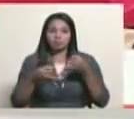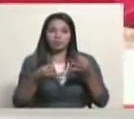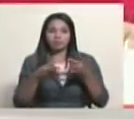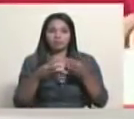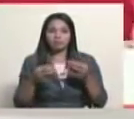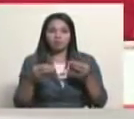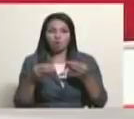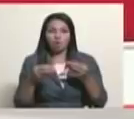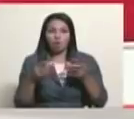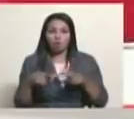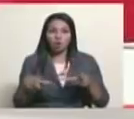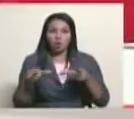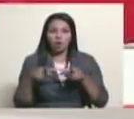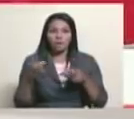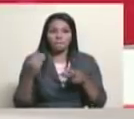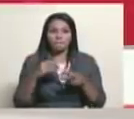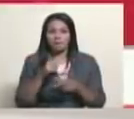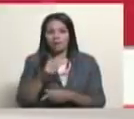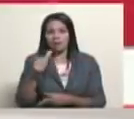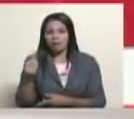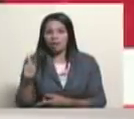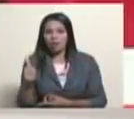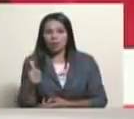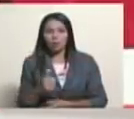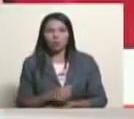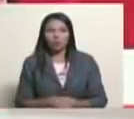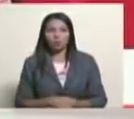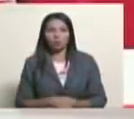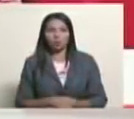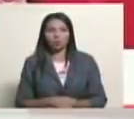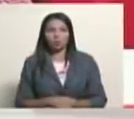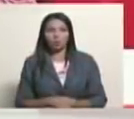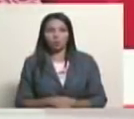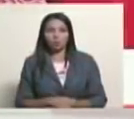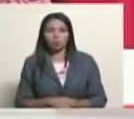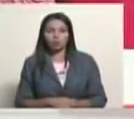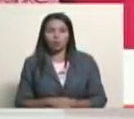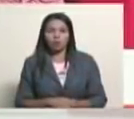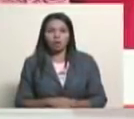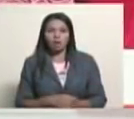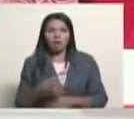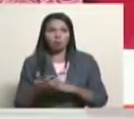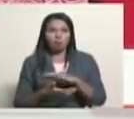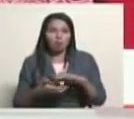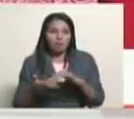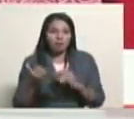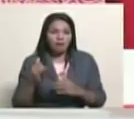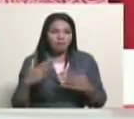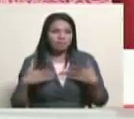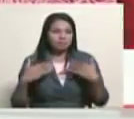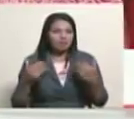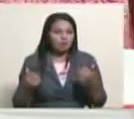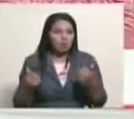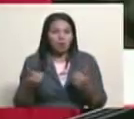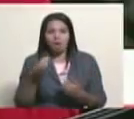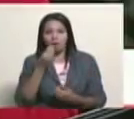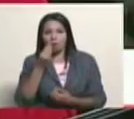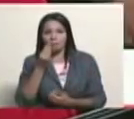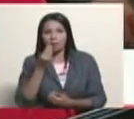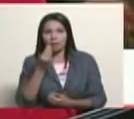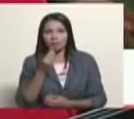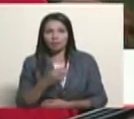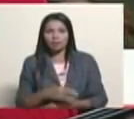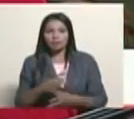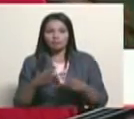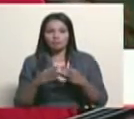en cualquier lugar, cada caso, las afectaciones en la salud, en la alimentación, en